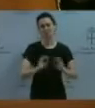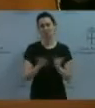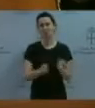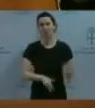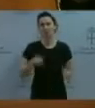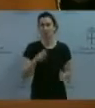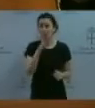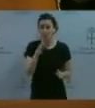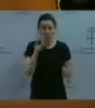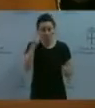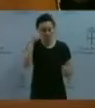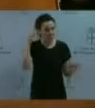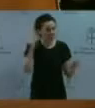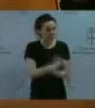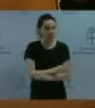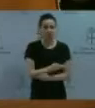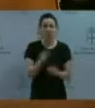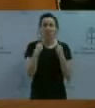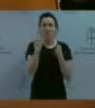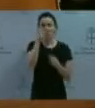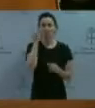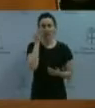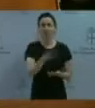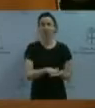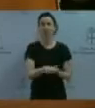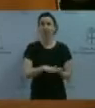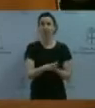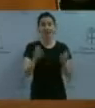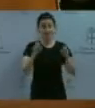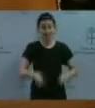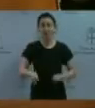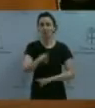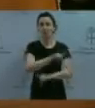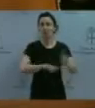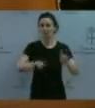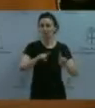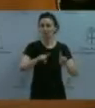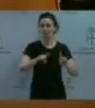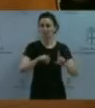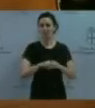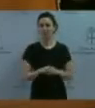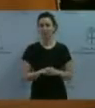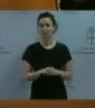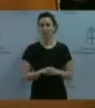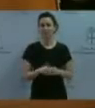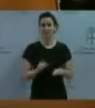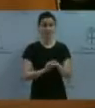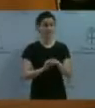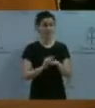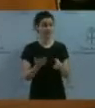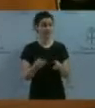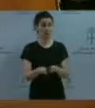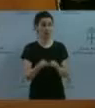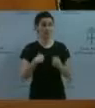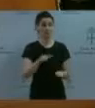diputados podamos hablar sin ningún problema, en cualquiera de las lenguas de Asturias y el resto de las personas nada